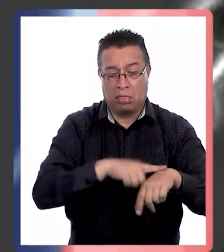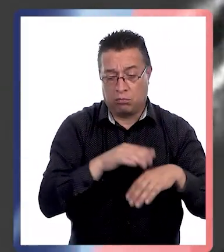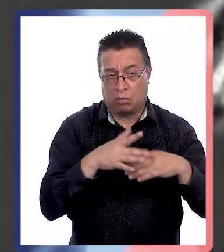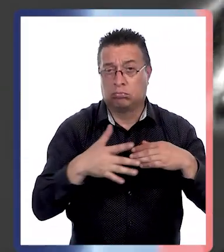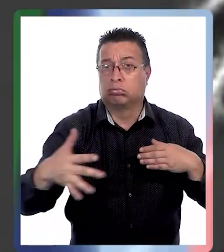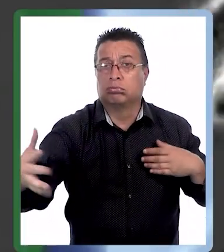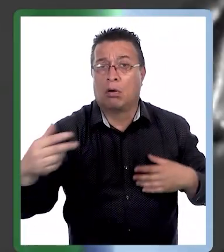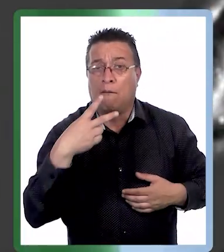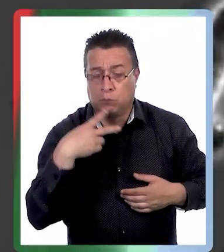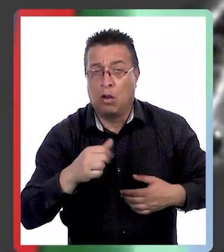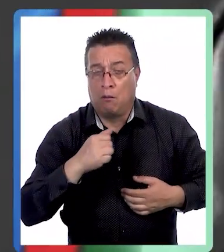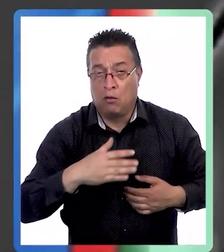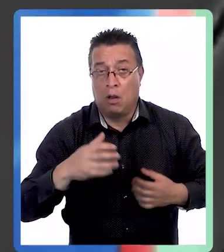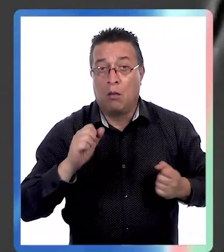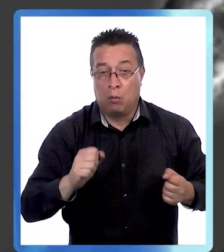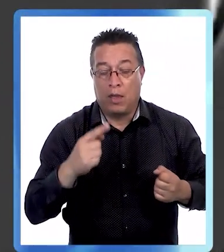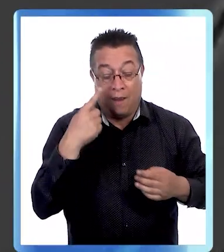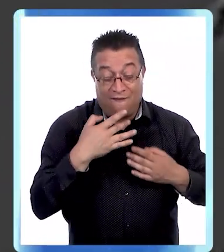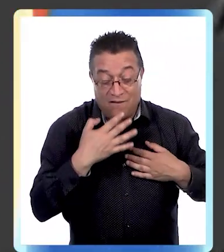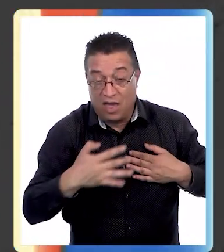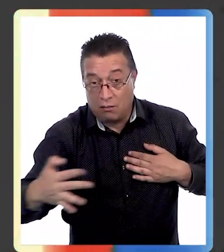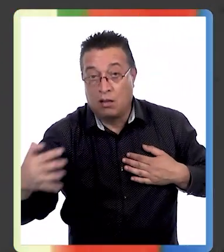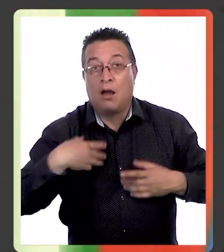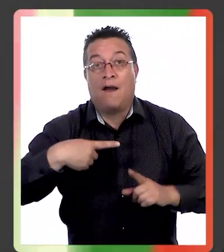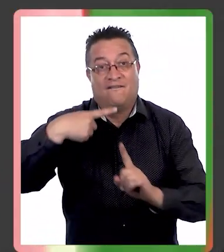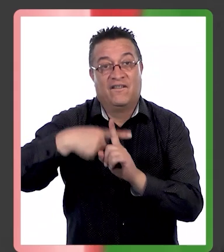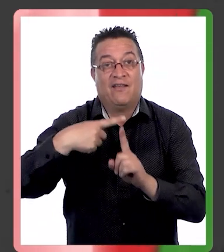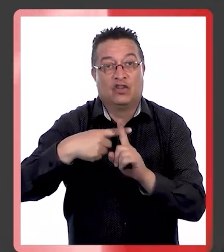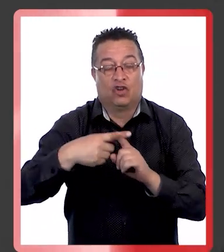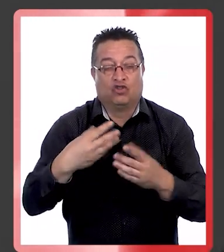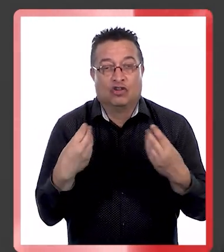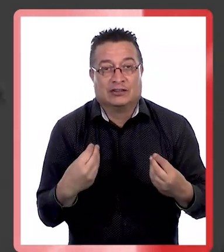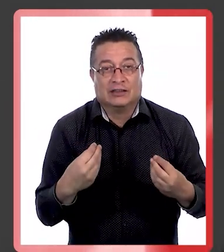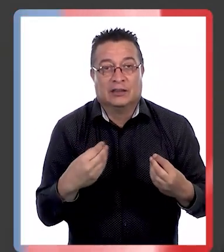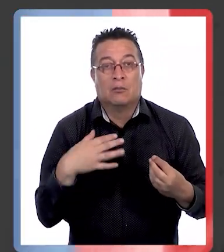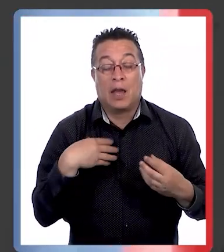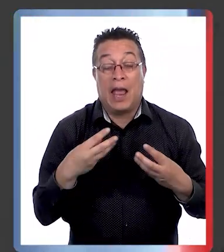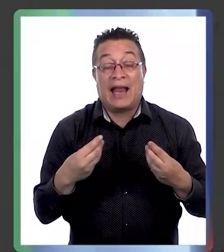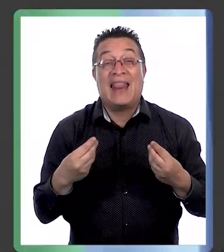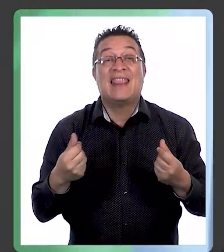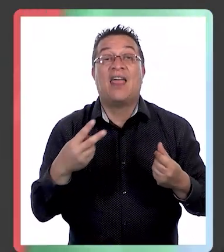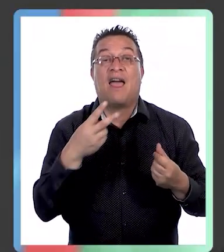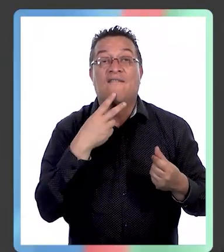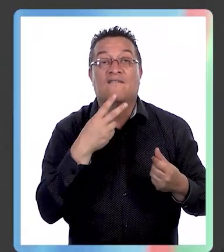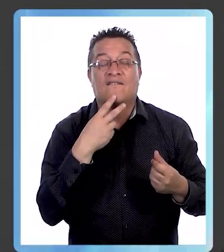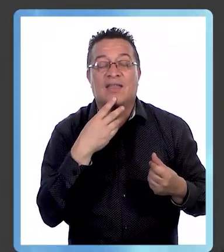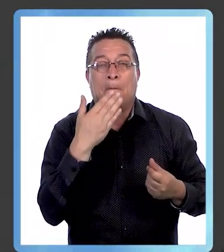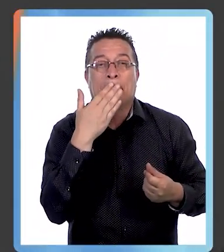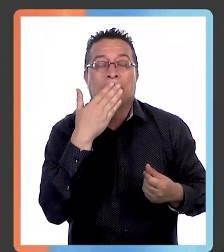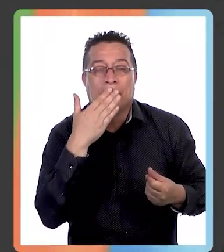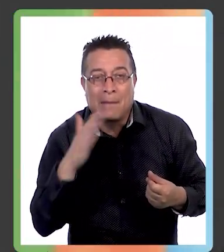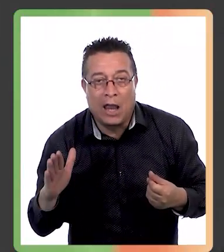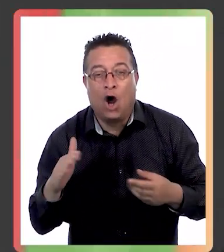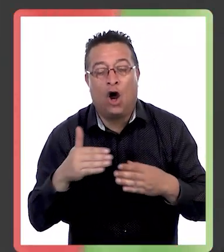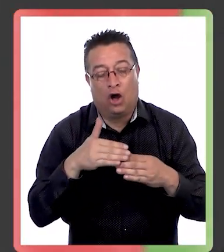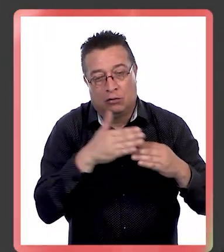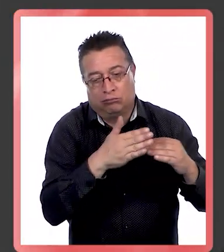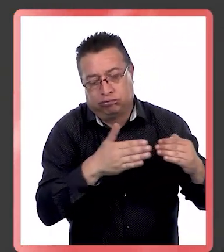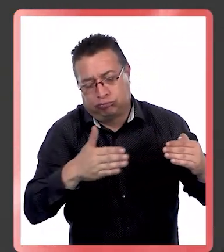vida largo, podía ser muy beneficioso porque permitía que su calidad de vida fuera muy buena en todo